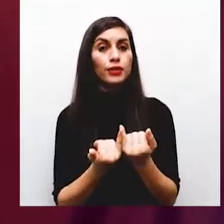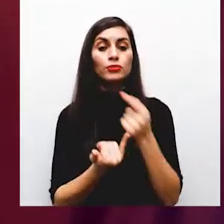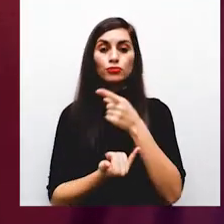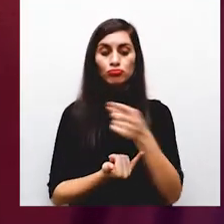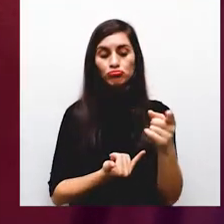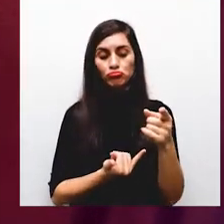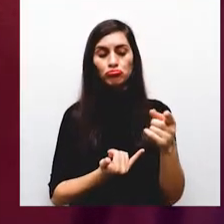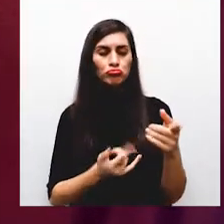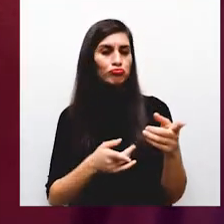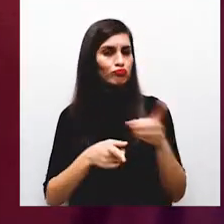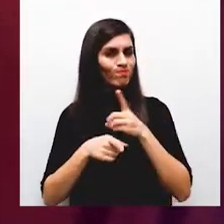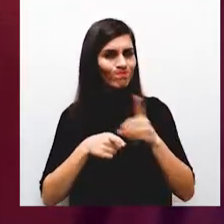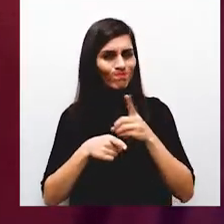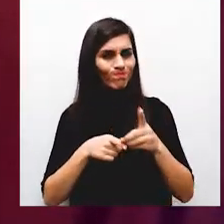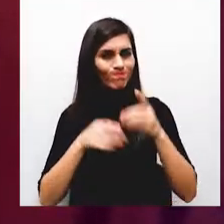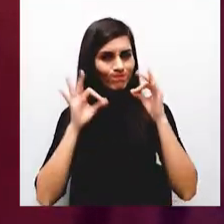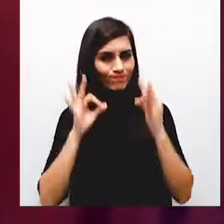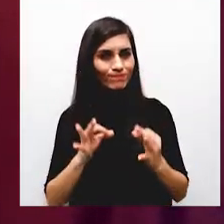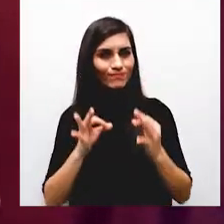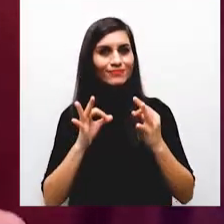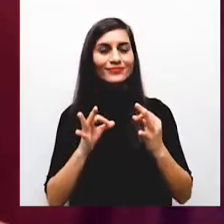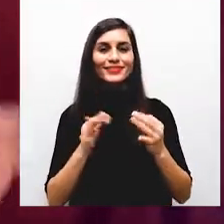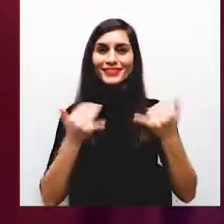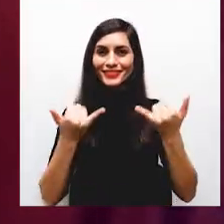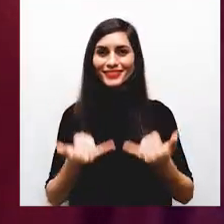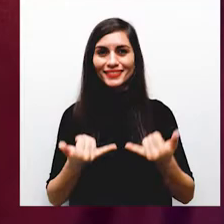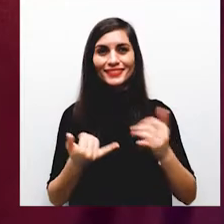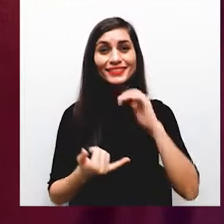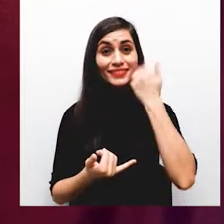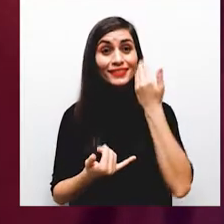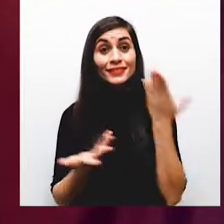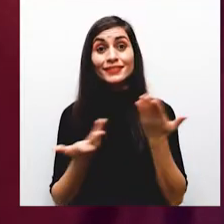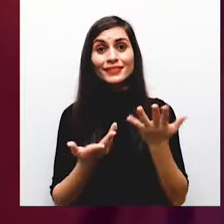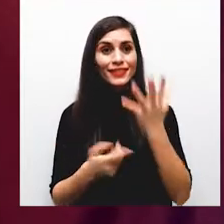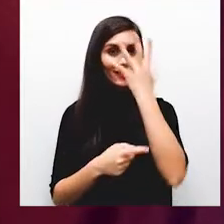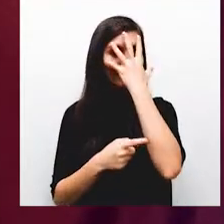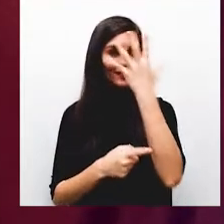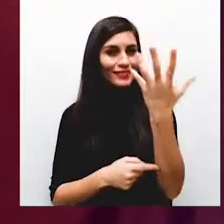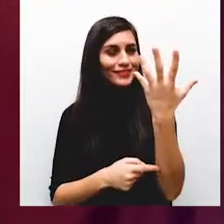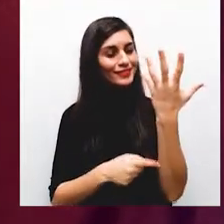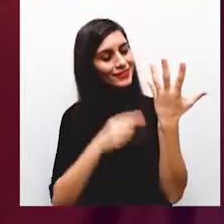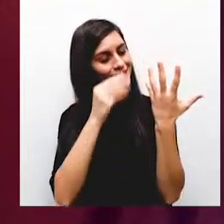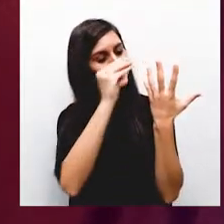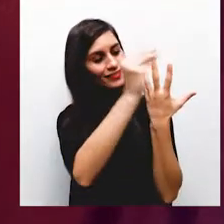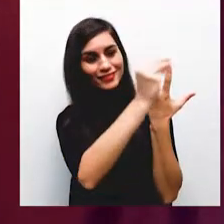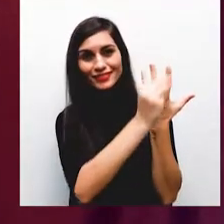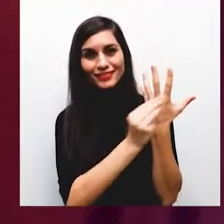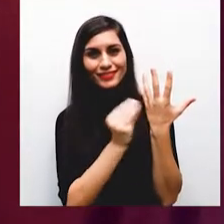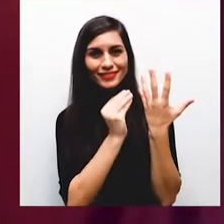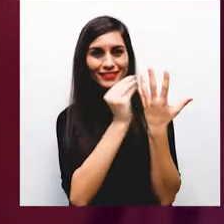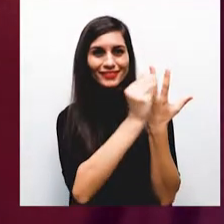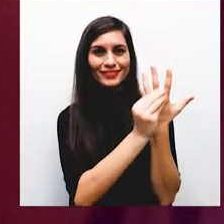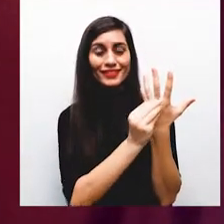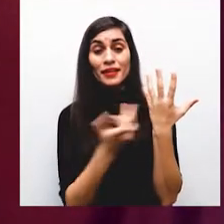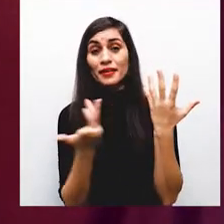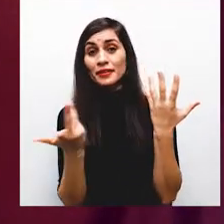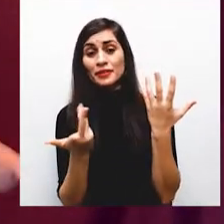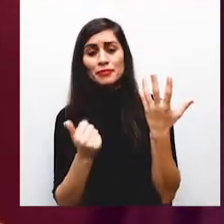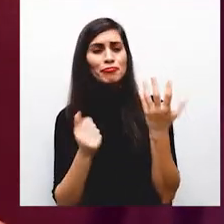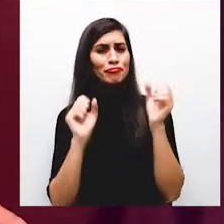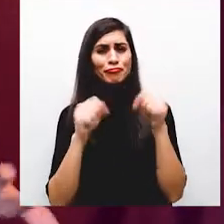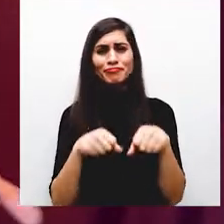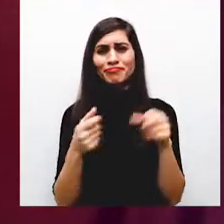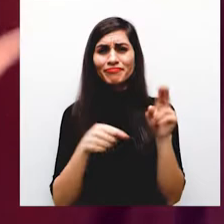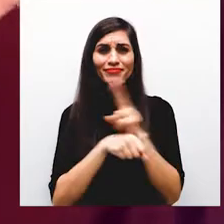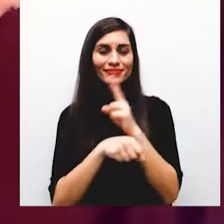tenacidad y te apliques. Entonces, hoy vamos a experimentar con unas máscaras que ustedes pueden